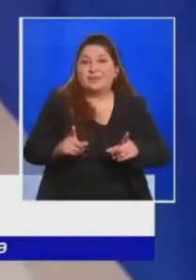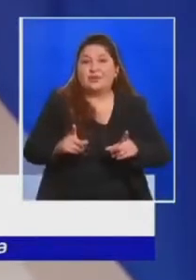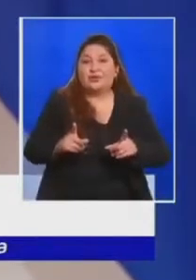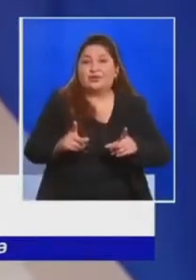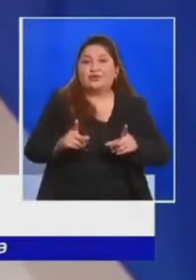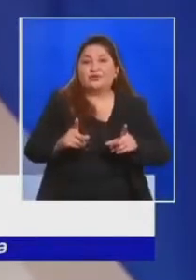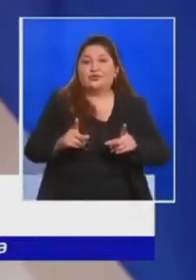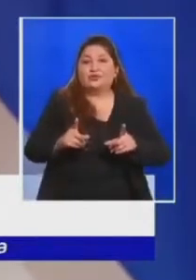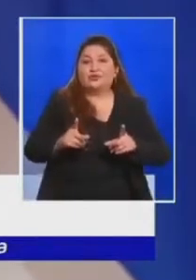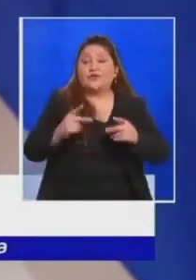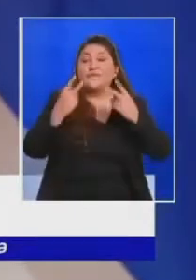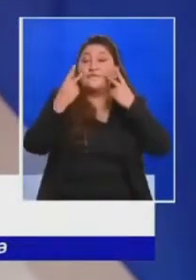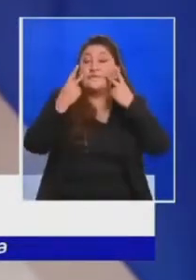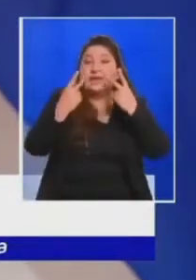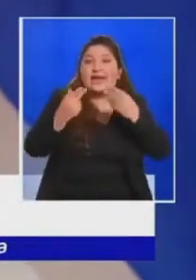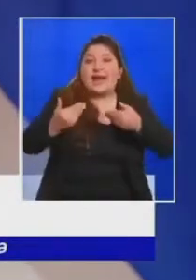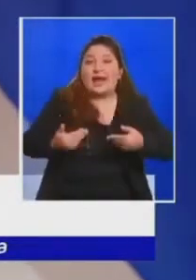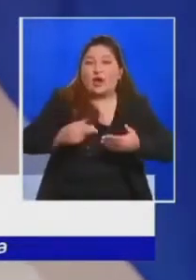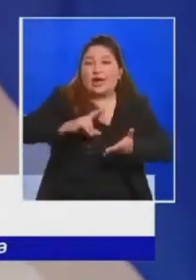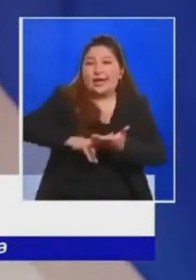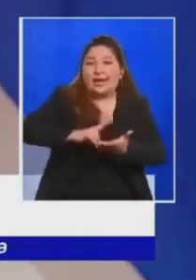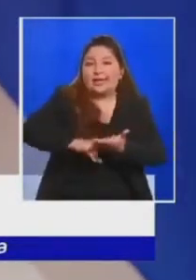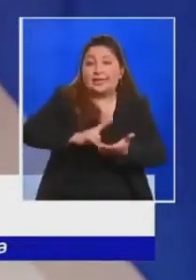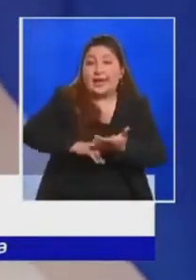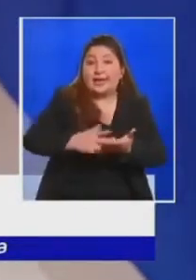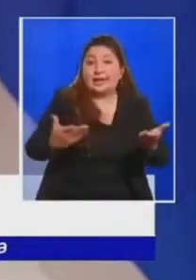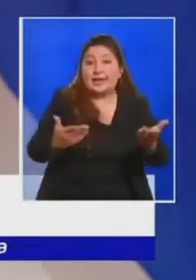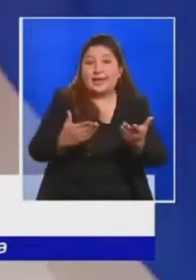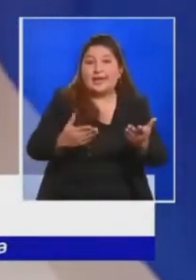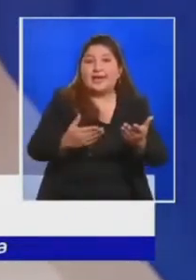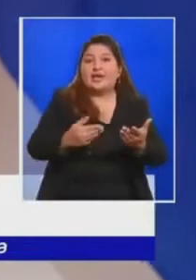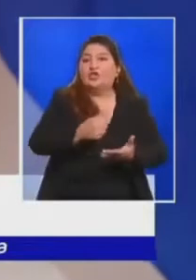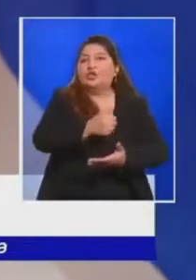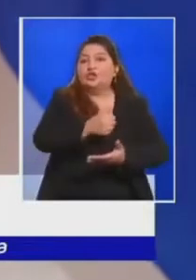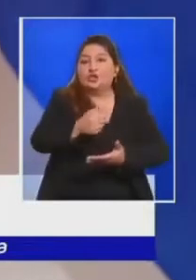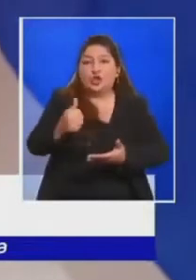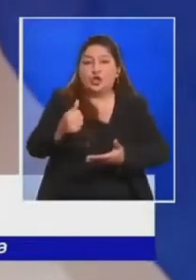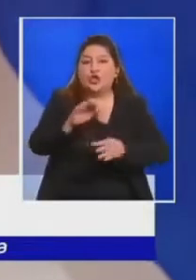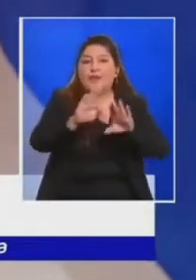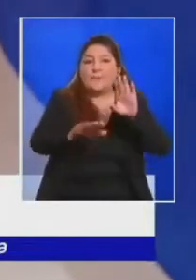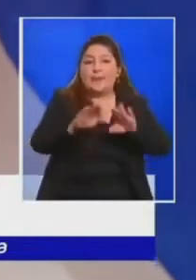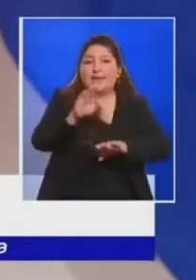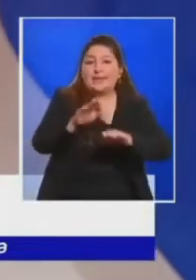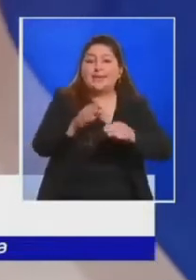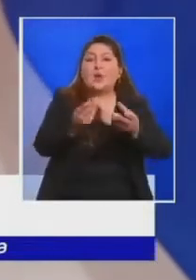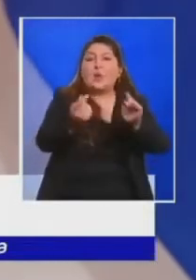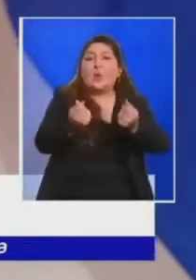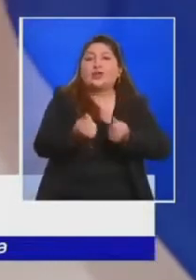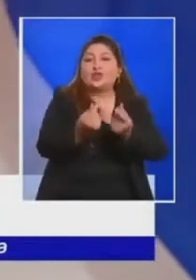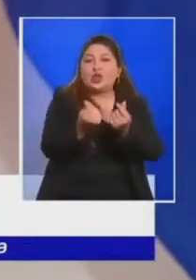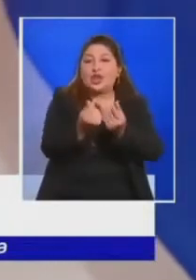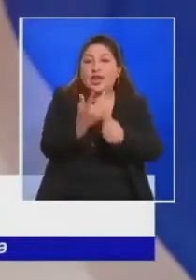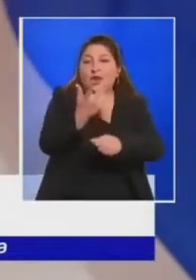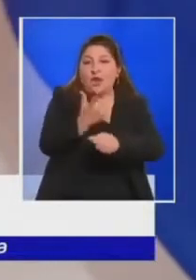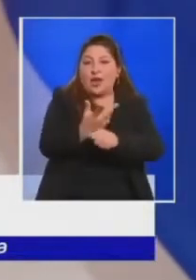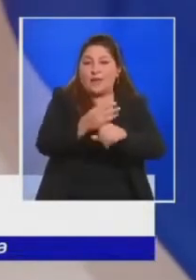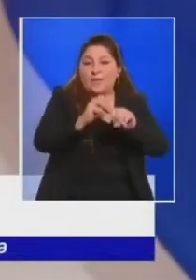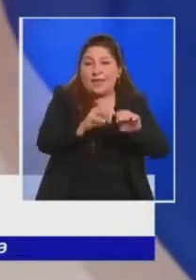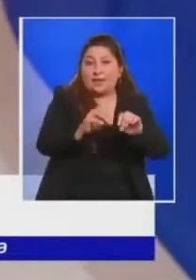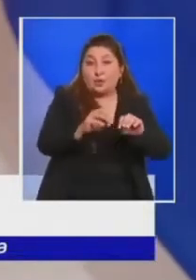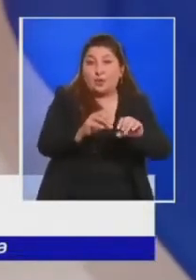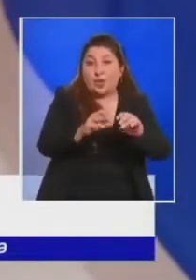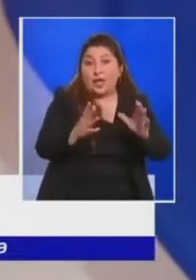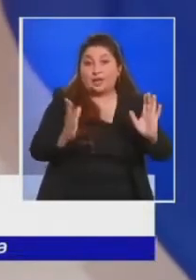por el tamaño de la billetera. Hay que decir las cosas por su nombre. Porque si no, empezamos simplemente a